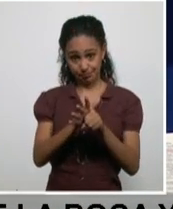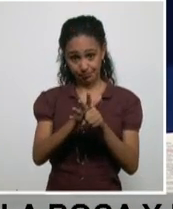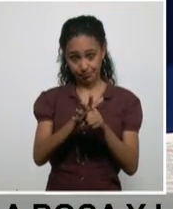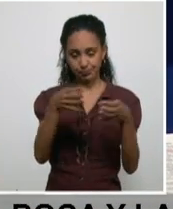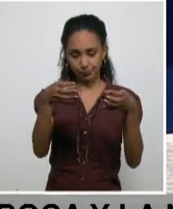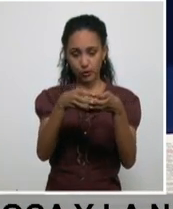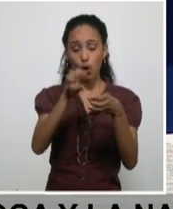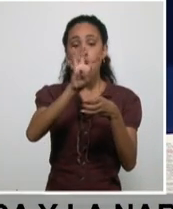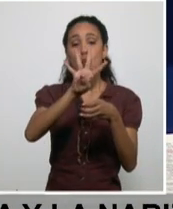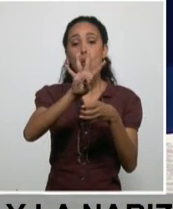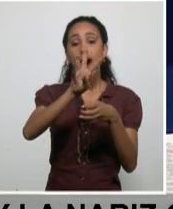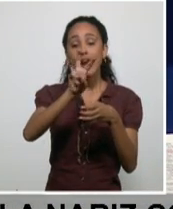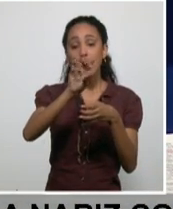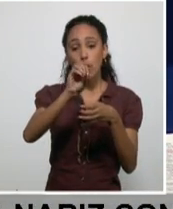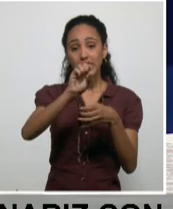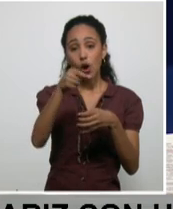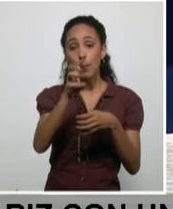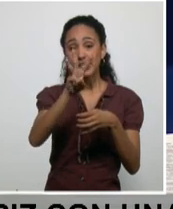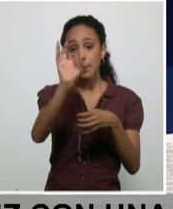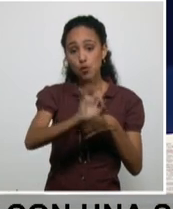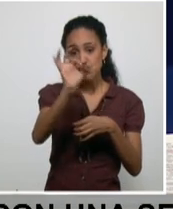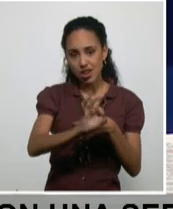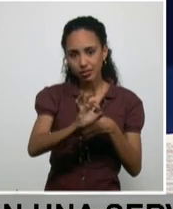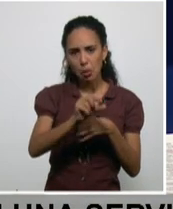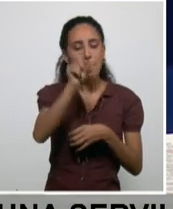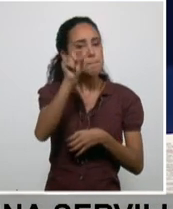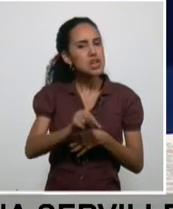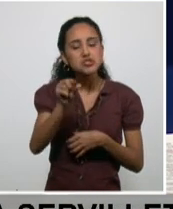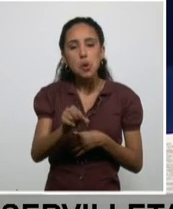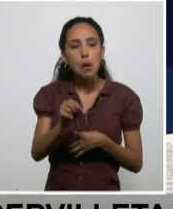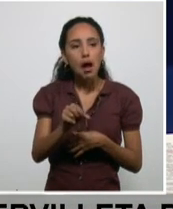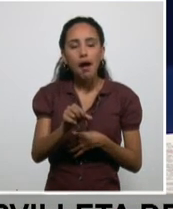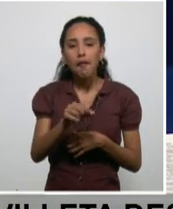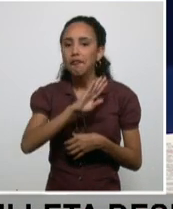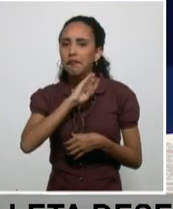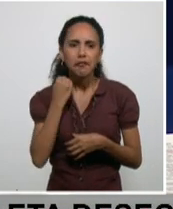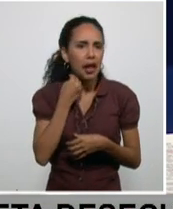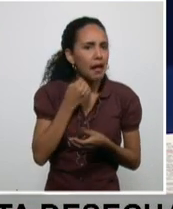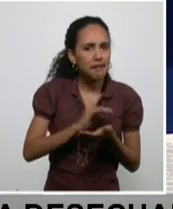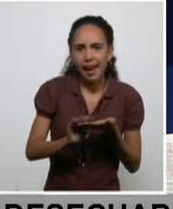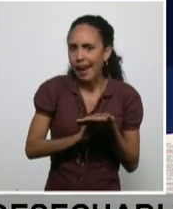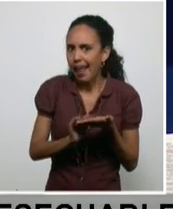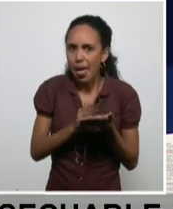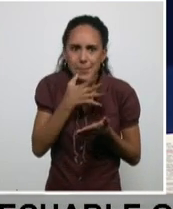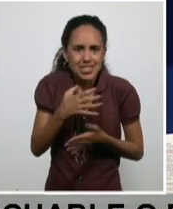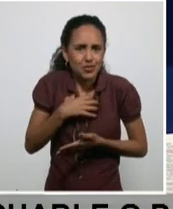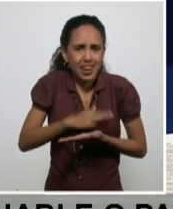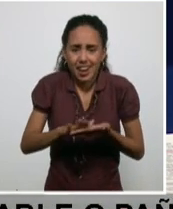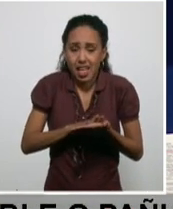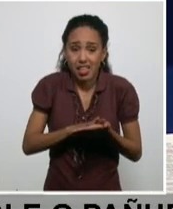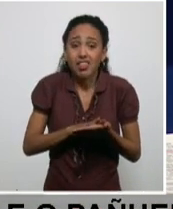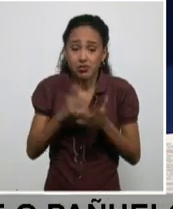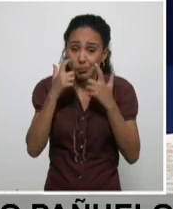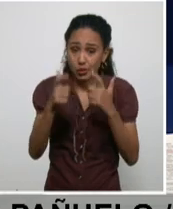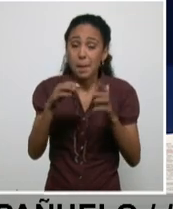40,3% han sido asintomáticos. O sea, una cifra importante. De los 1.235,